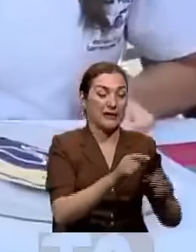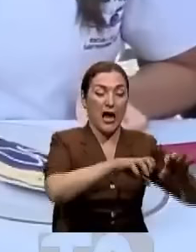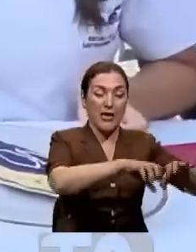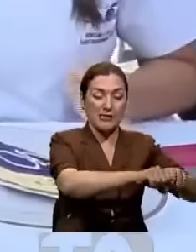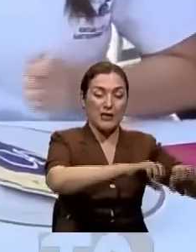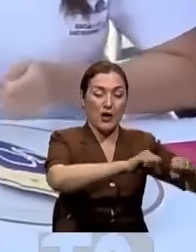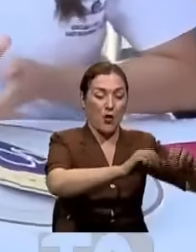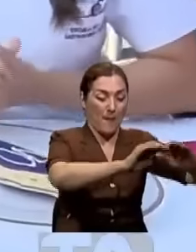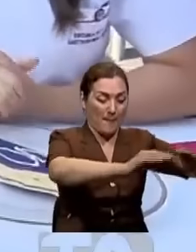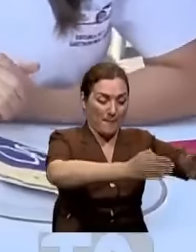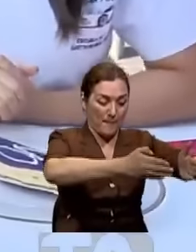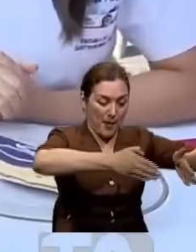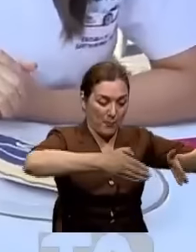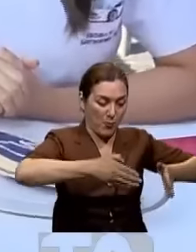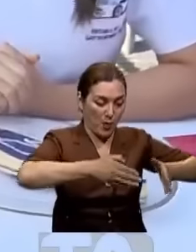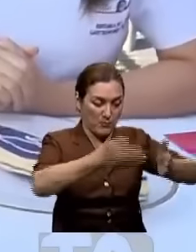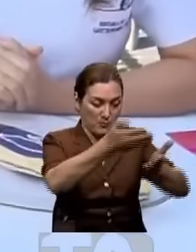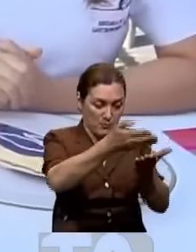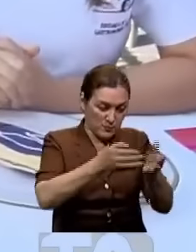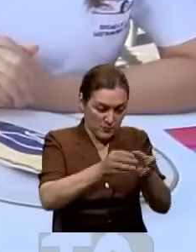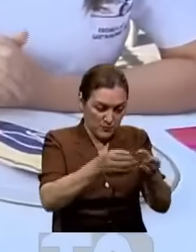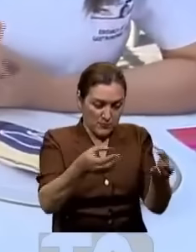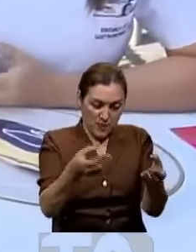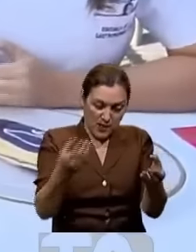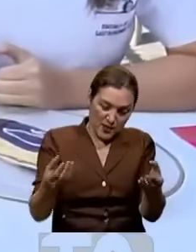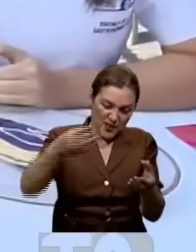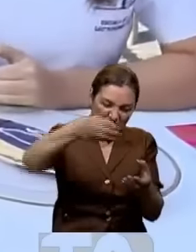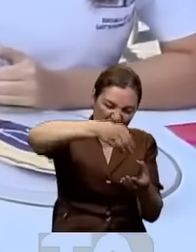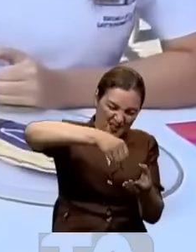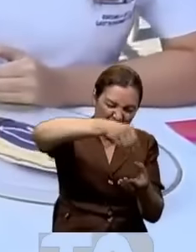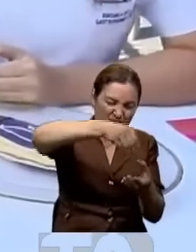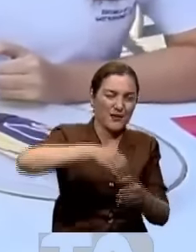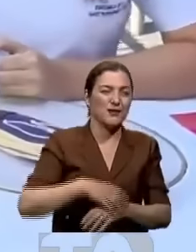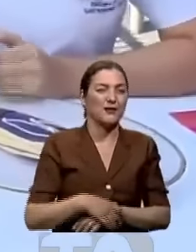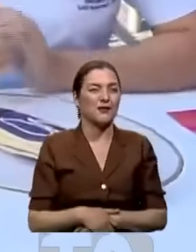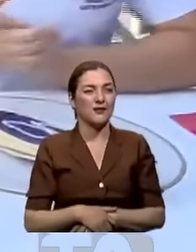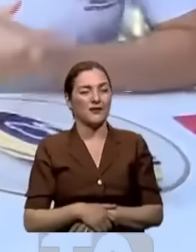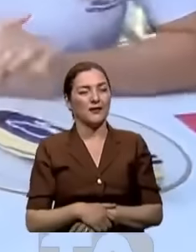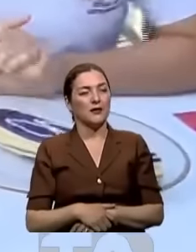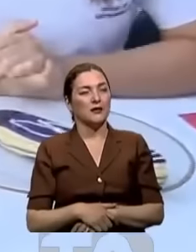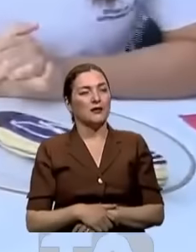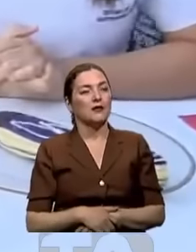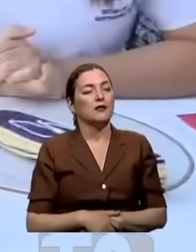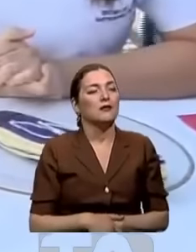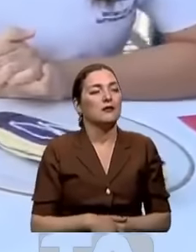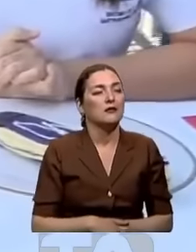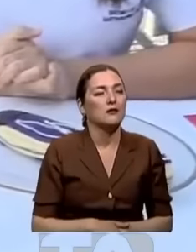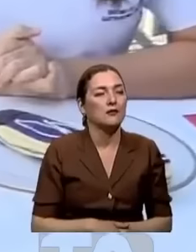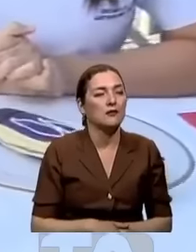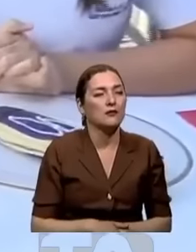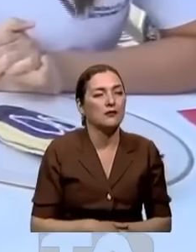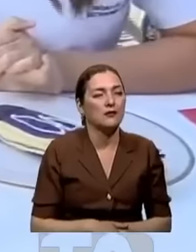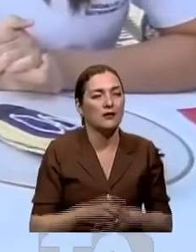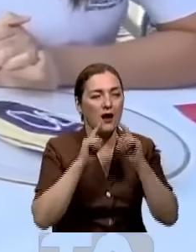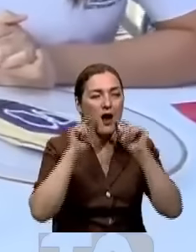crema pastelera y el hojaldre. Escucha realmente deliciosa, yo no me la voy a perder, ¿ah? ¿Qué pasó con esa